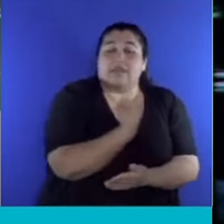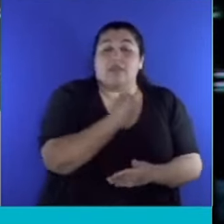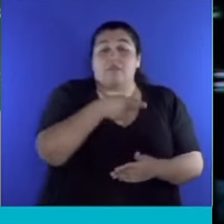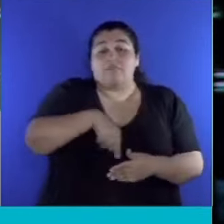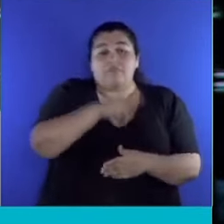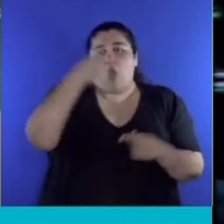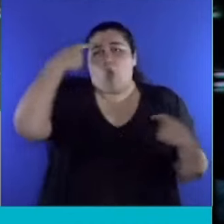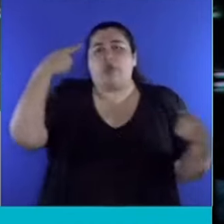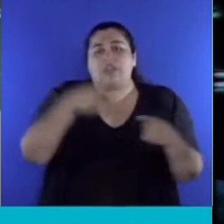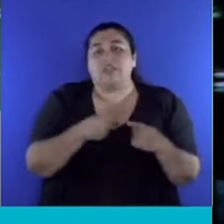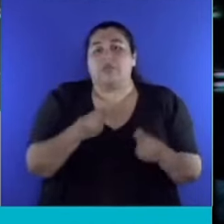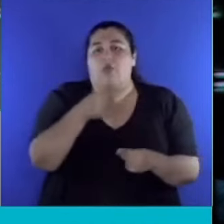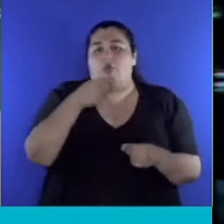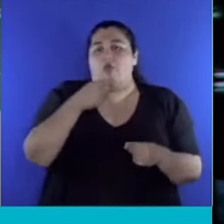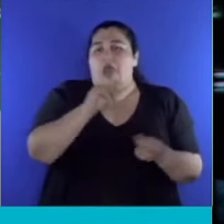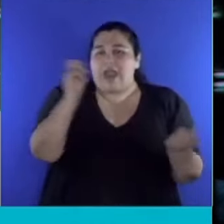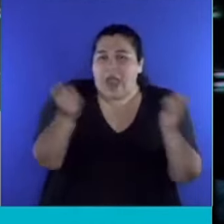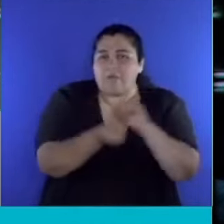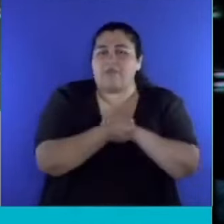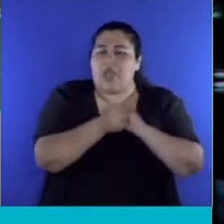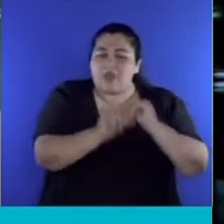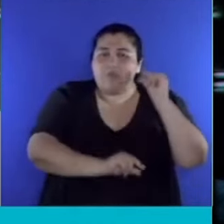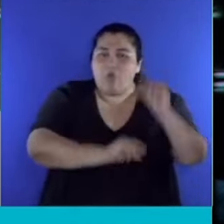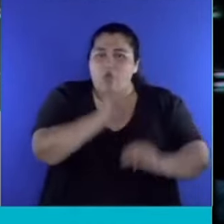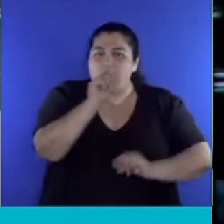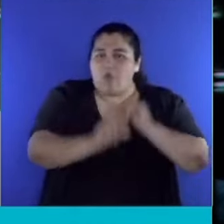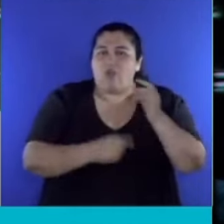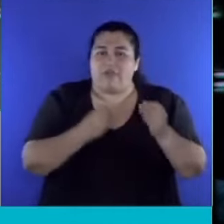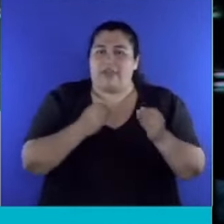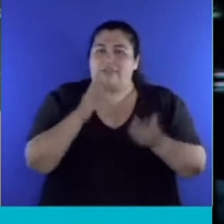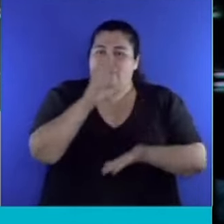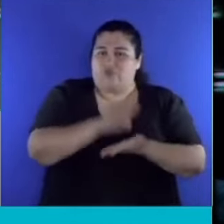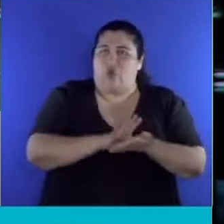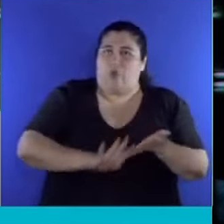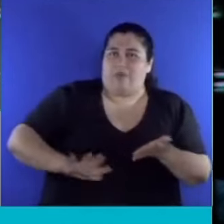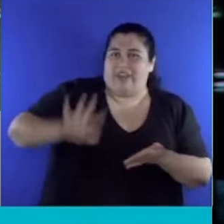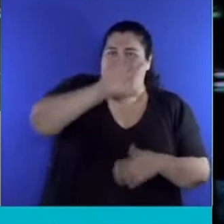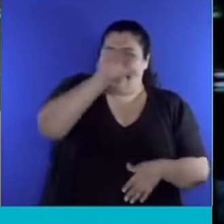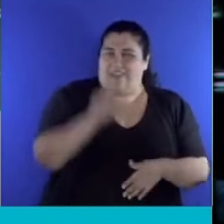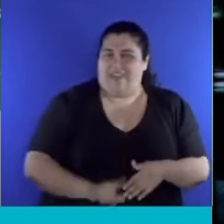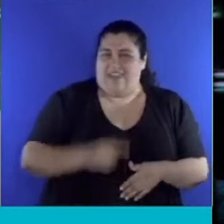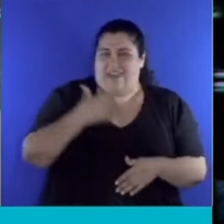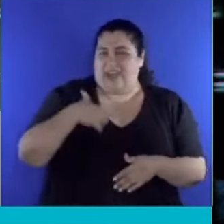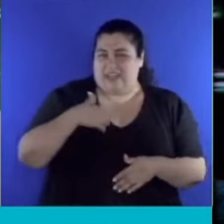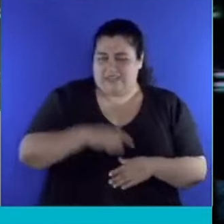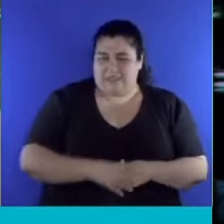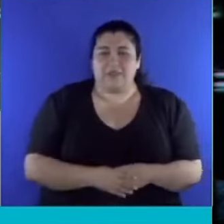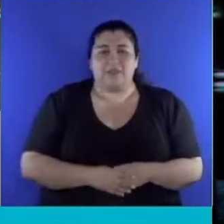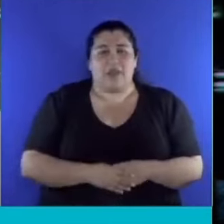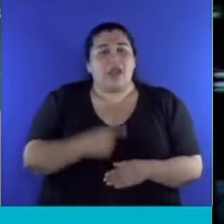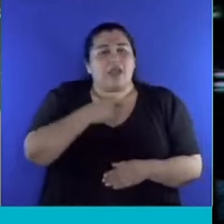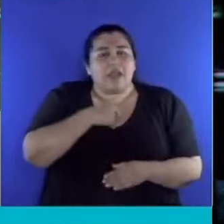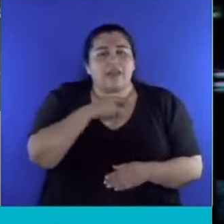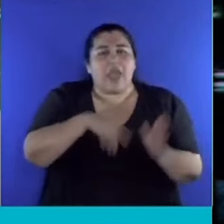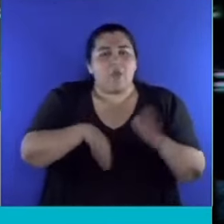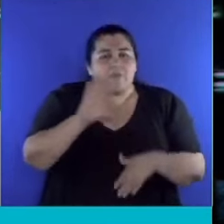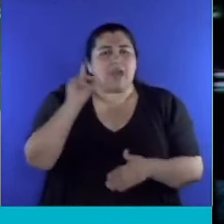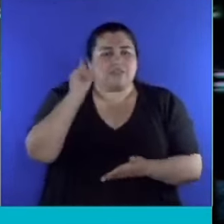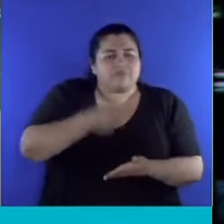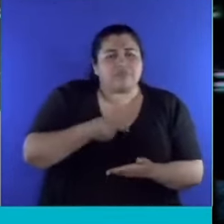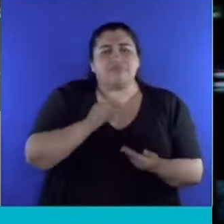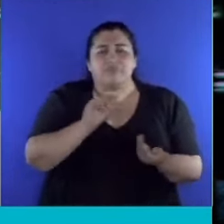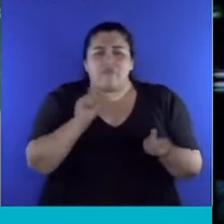objetivo cambiar regresiva la estructura del país disciplinar y aumentar la explotación de